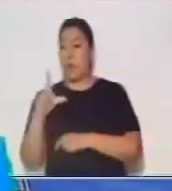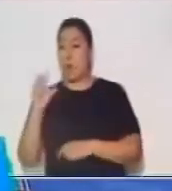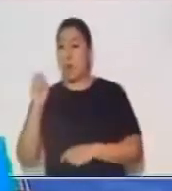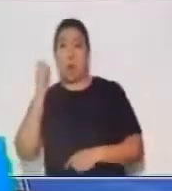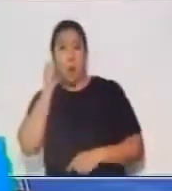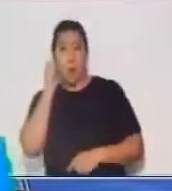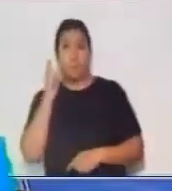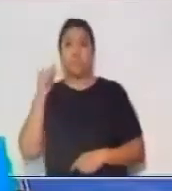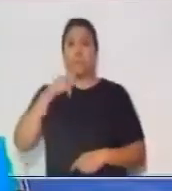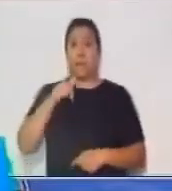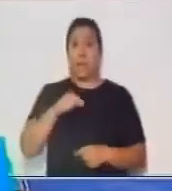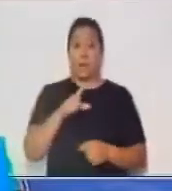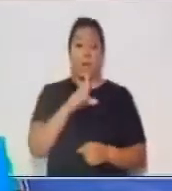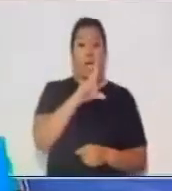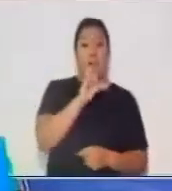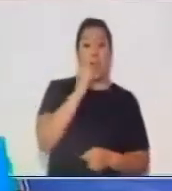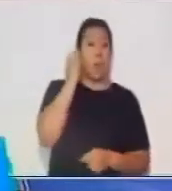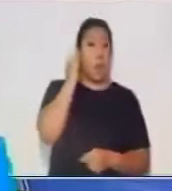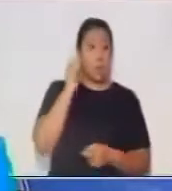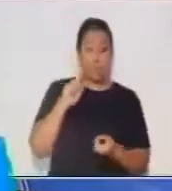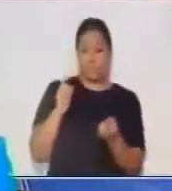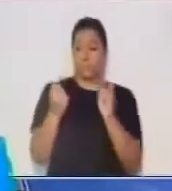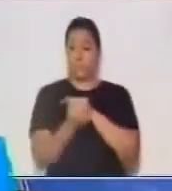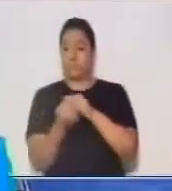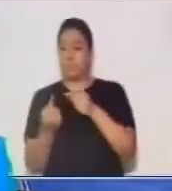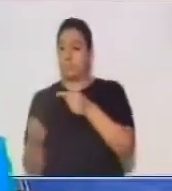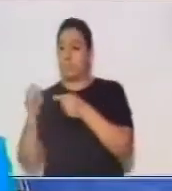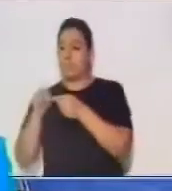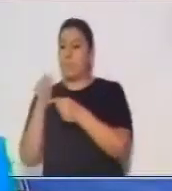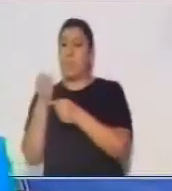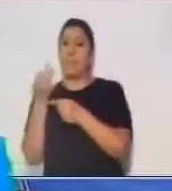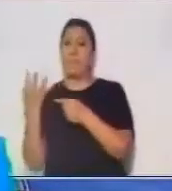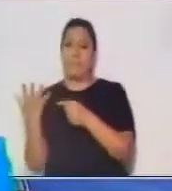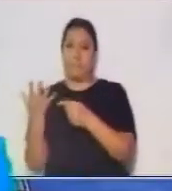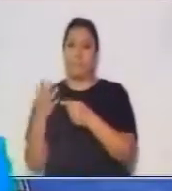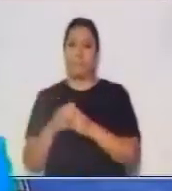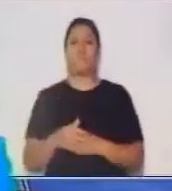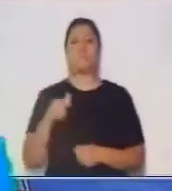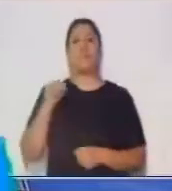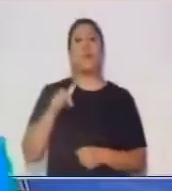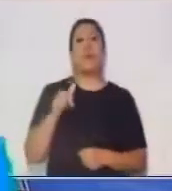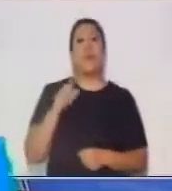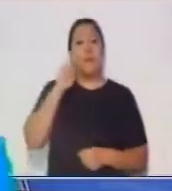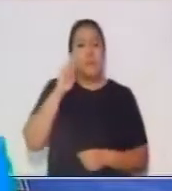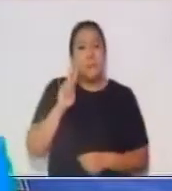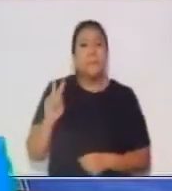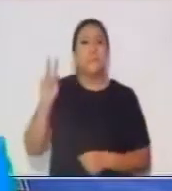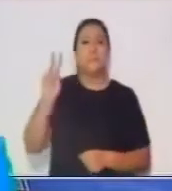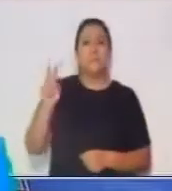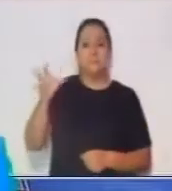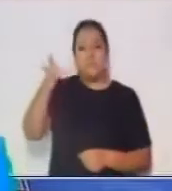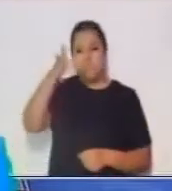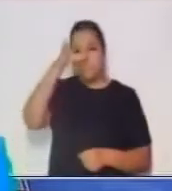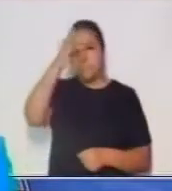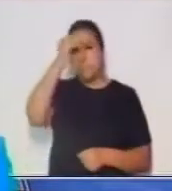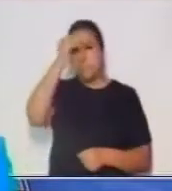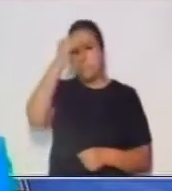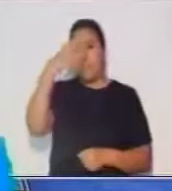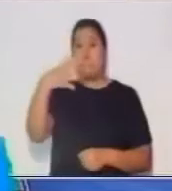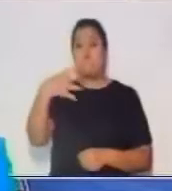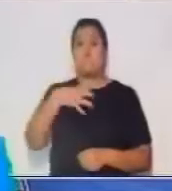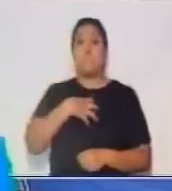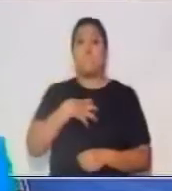Vita Balance, vitamina en gomitas, que contiene todas las vitaminas y minerales necesarios para sentirnos siempre